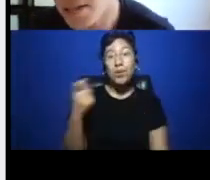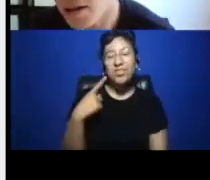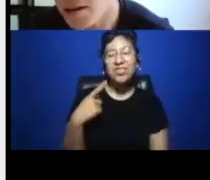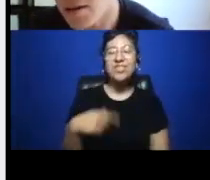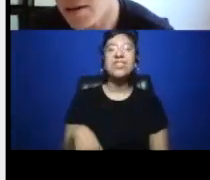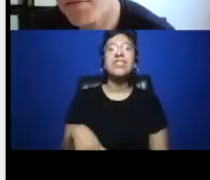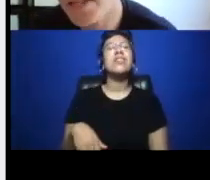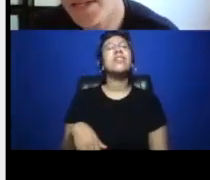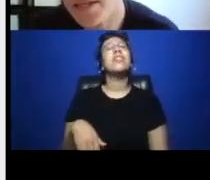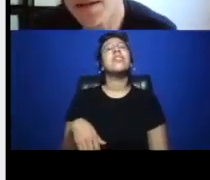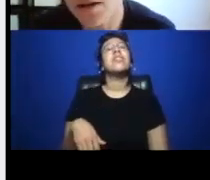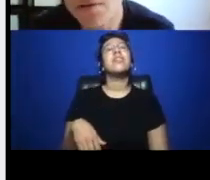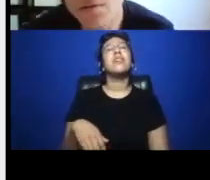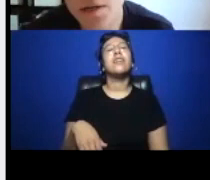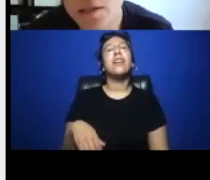Oh, aquí hay una pregunta.